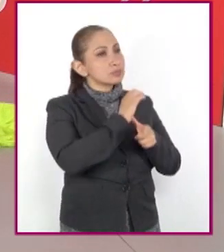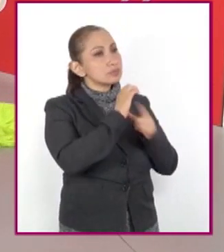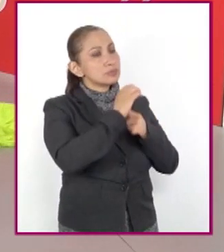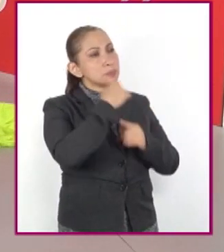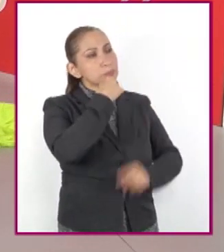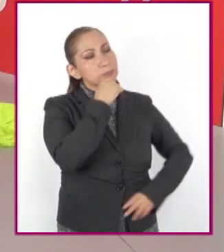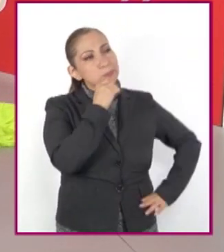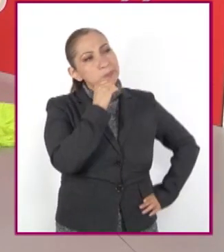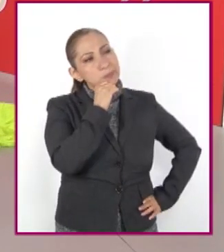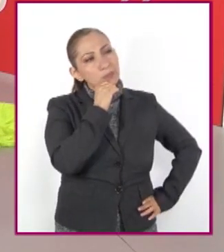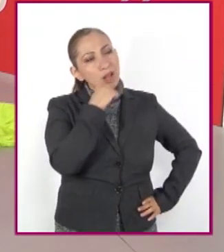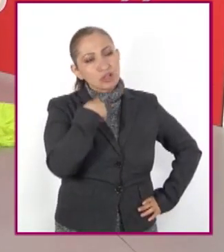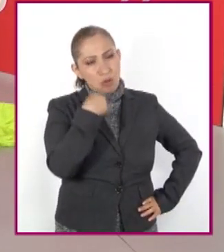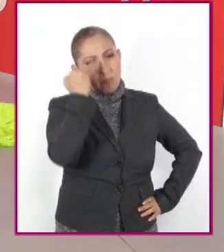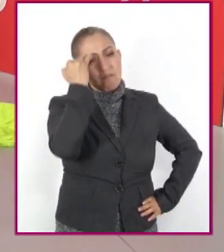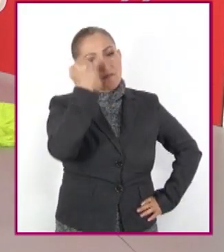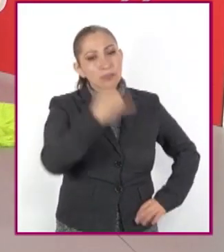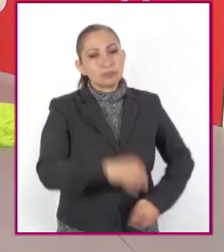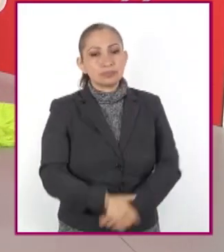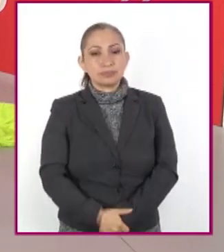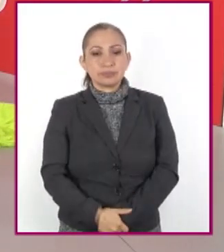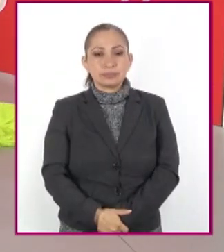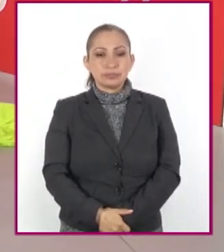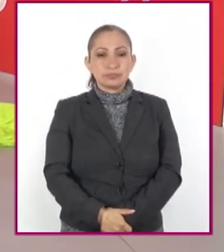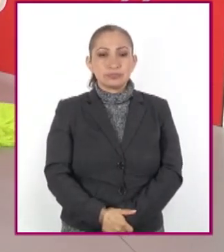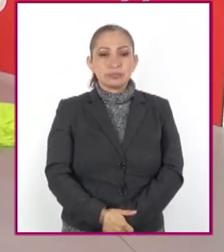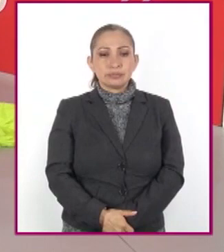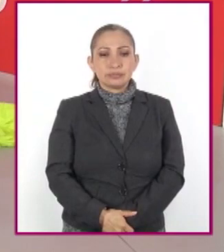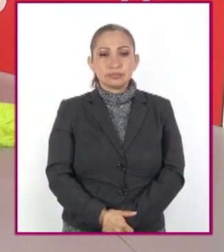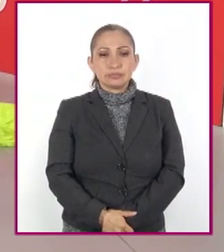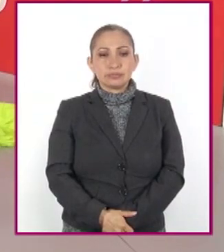Entonces, tengo una idea.